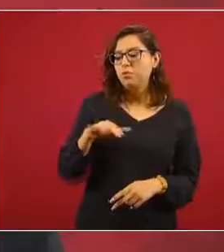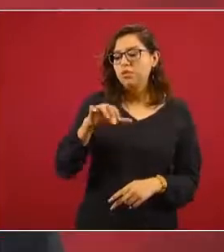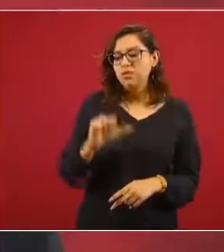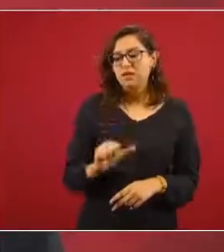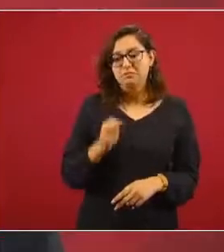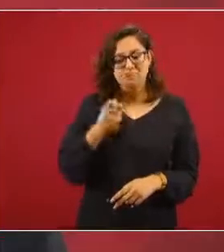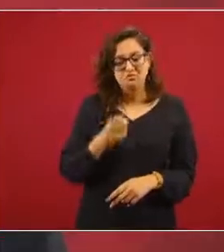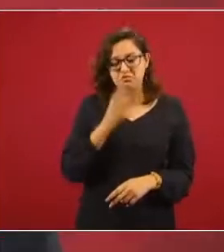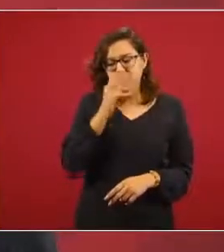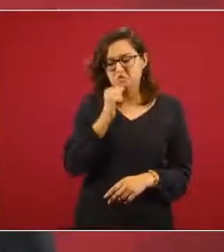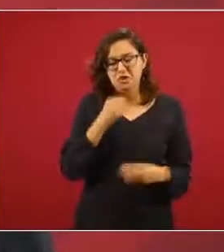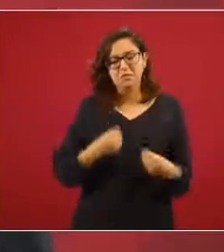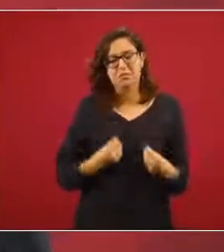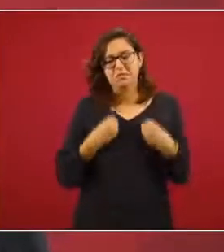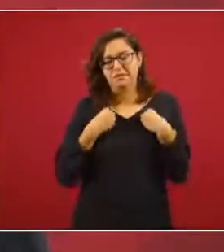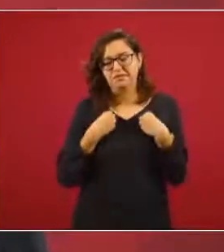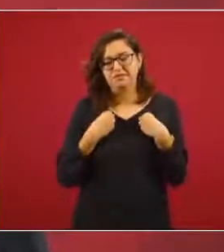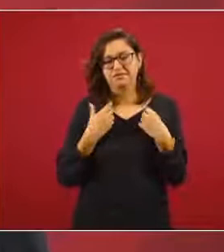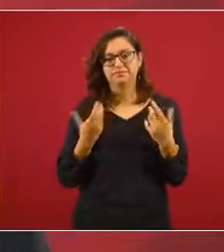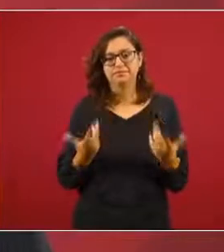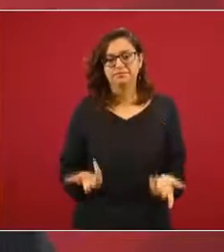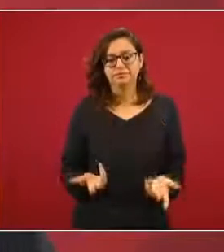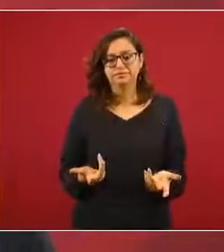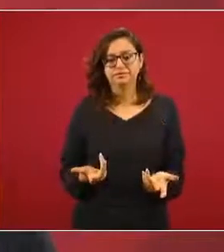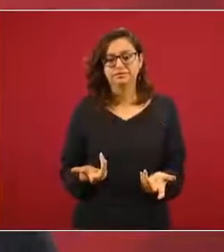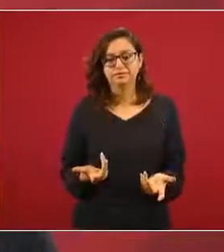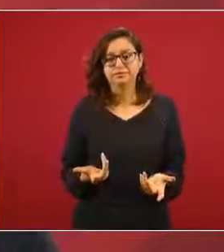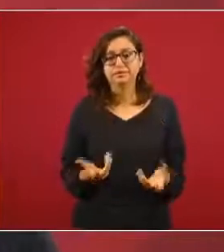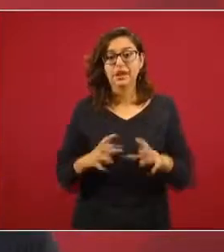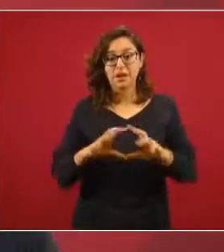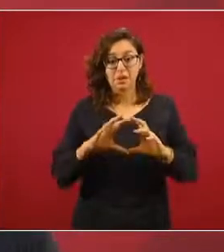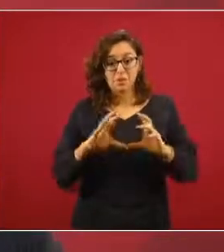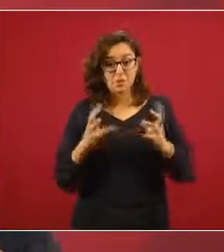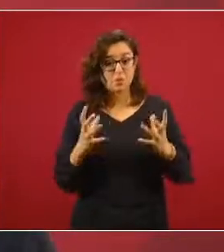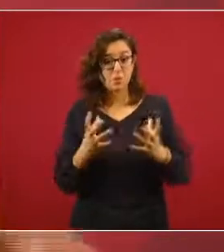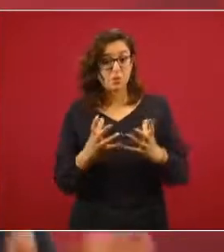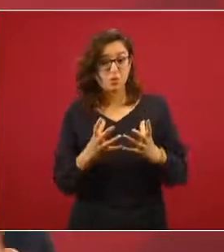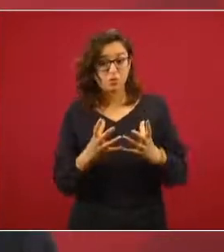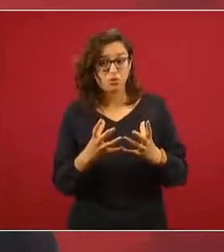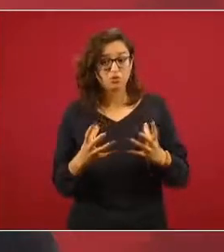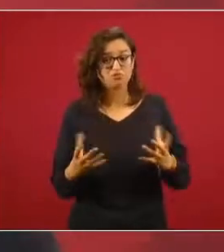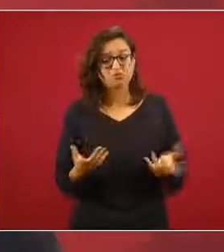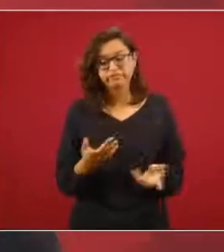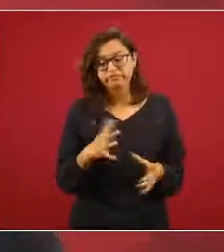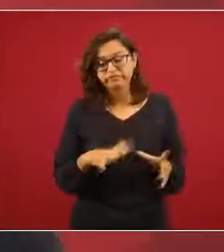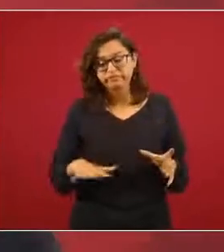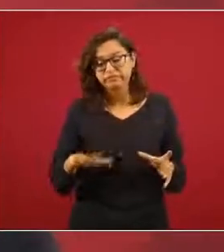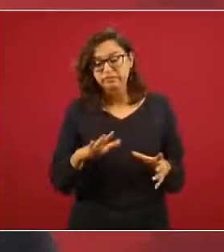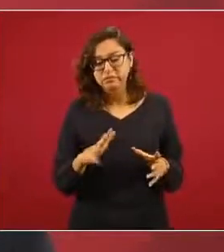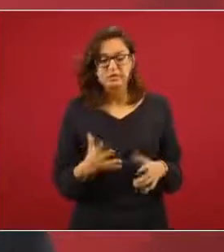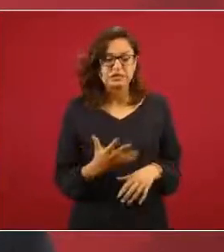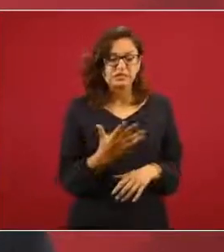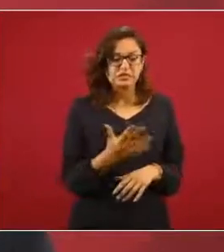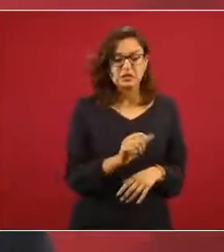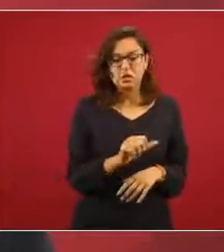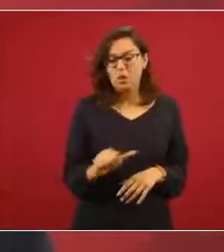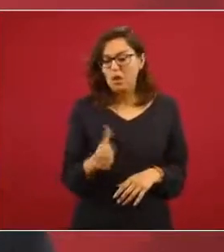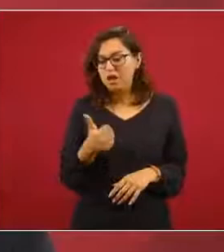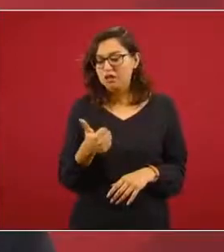vida. En un porcentaje de casos que en el mundo entero es alrededor del 5 al